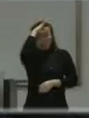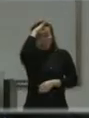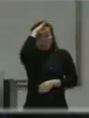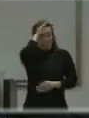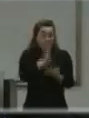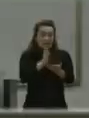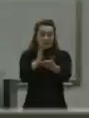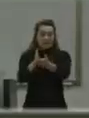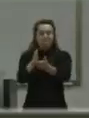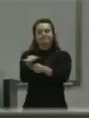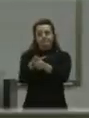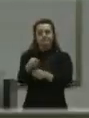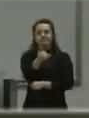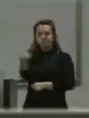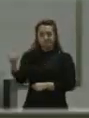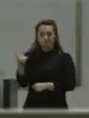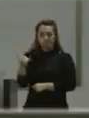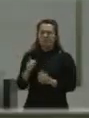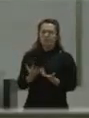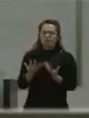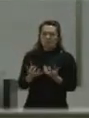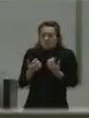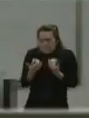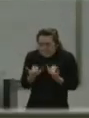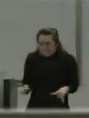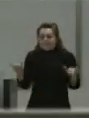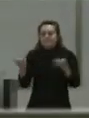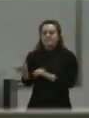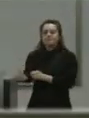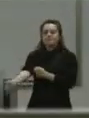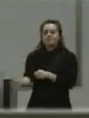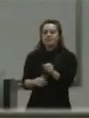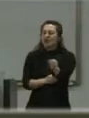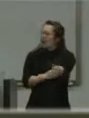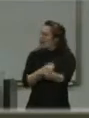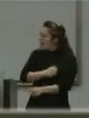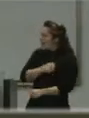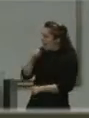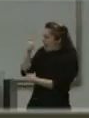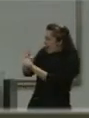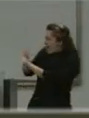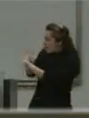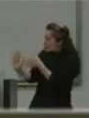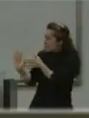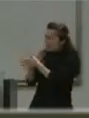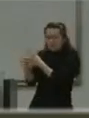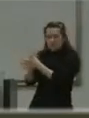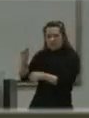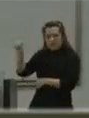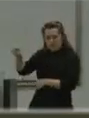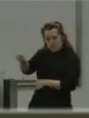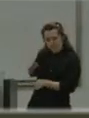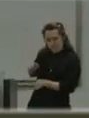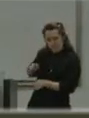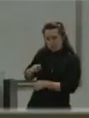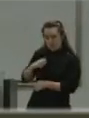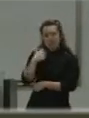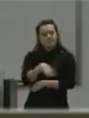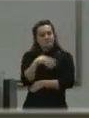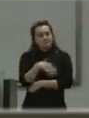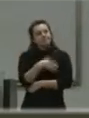tenemos actualmente quisiera pues ya para terminar que cada uno contara Cuáles han sido sus